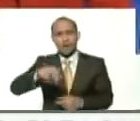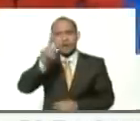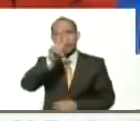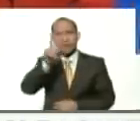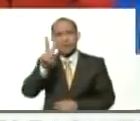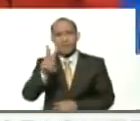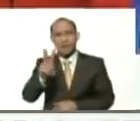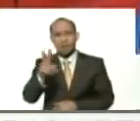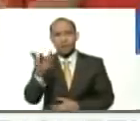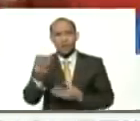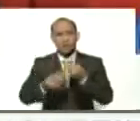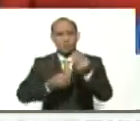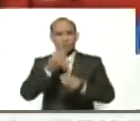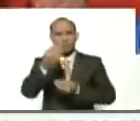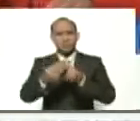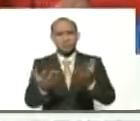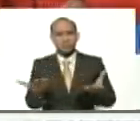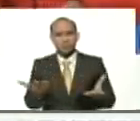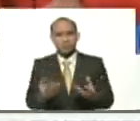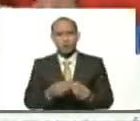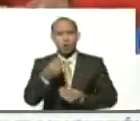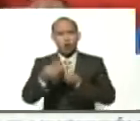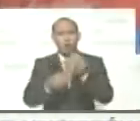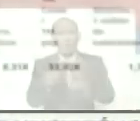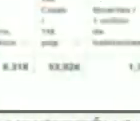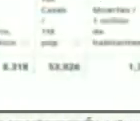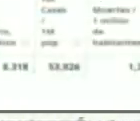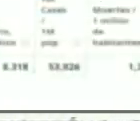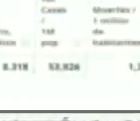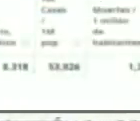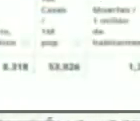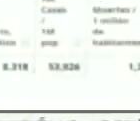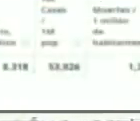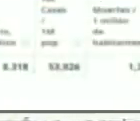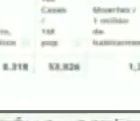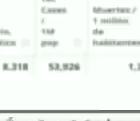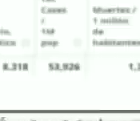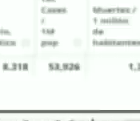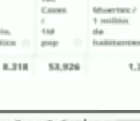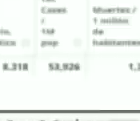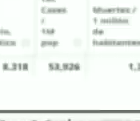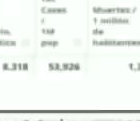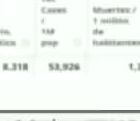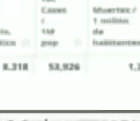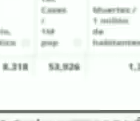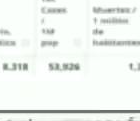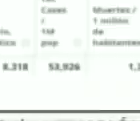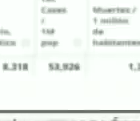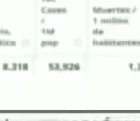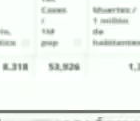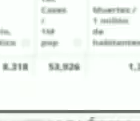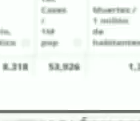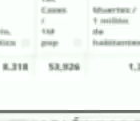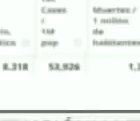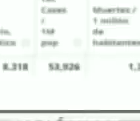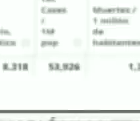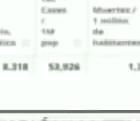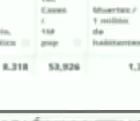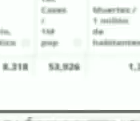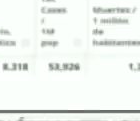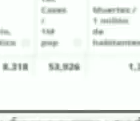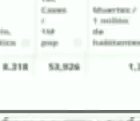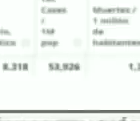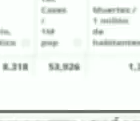haya establecido como lo anunció ayer el presidente nicolás maduro haya establecido un cerco epidemiológico